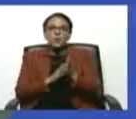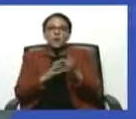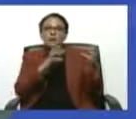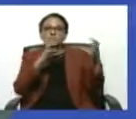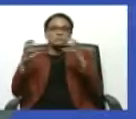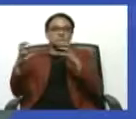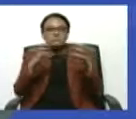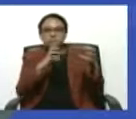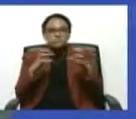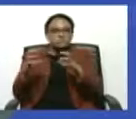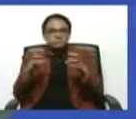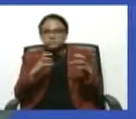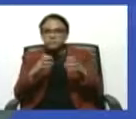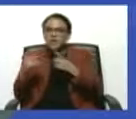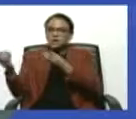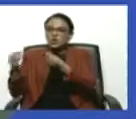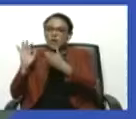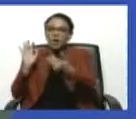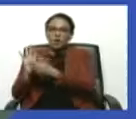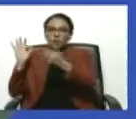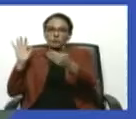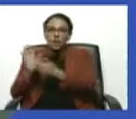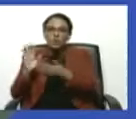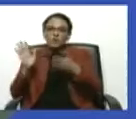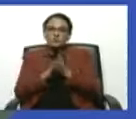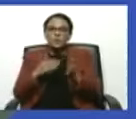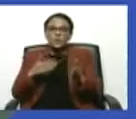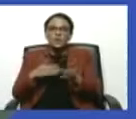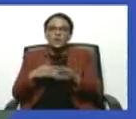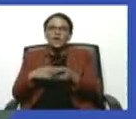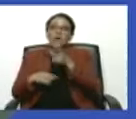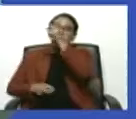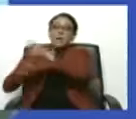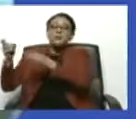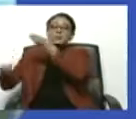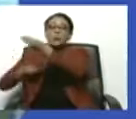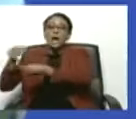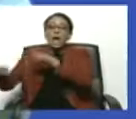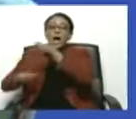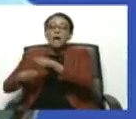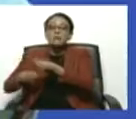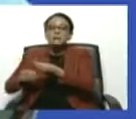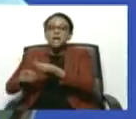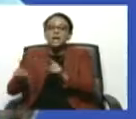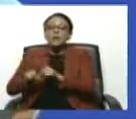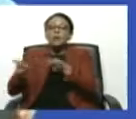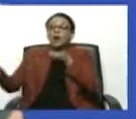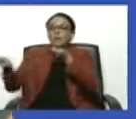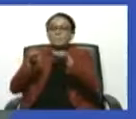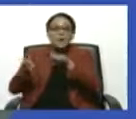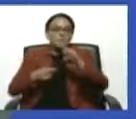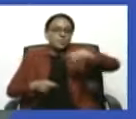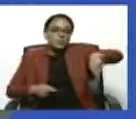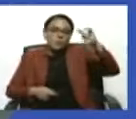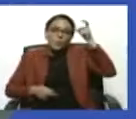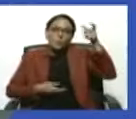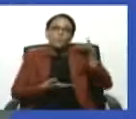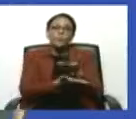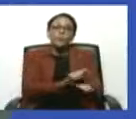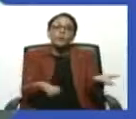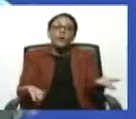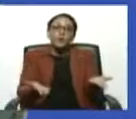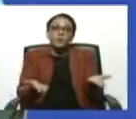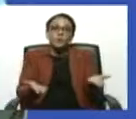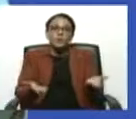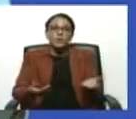territorio para la batalla donde el extremismo político afectaba masivamente al pueblo venezolano. Pero